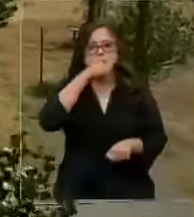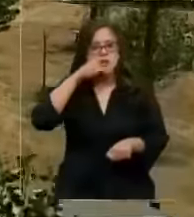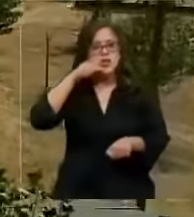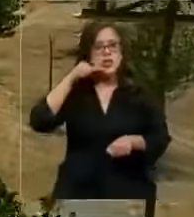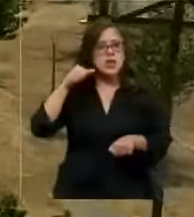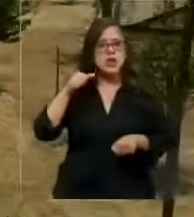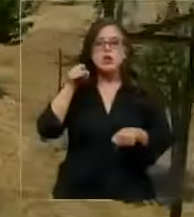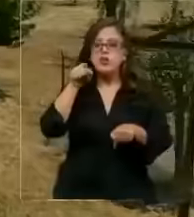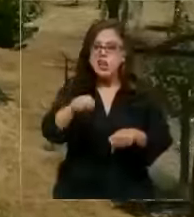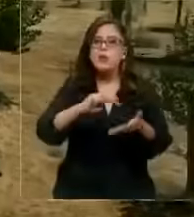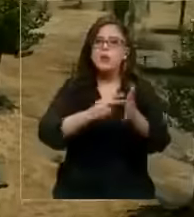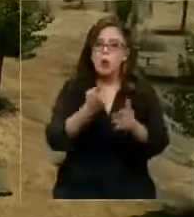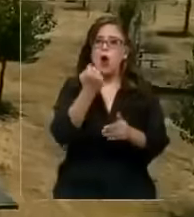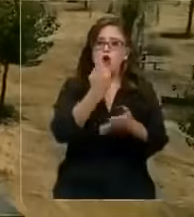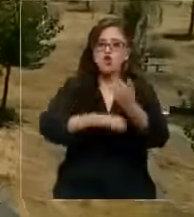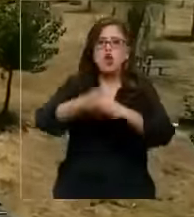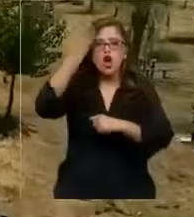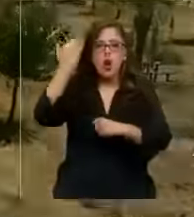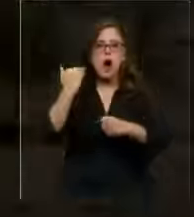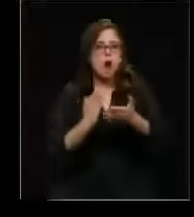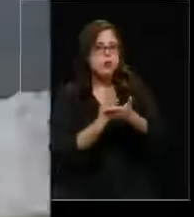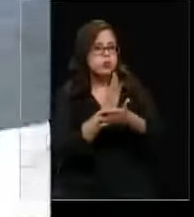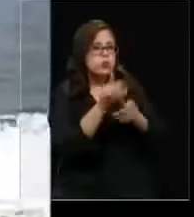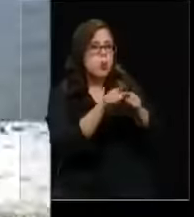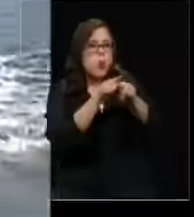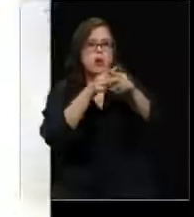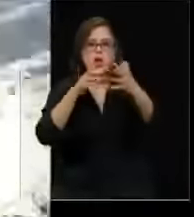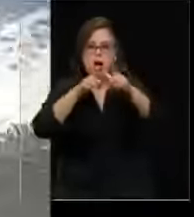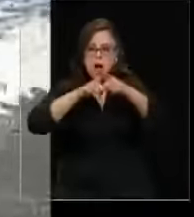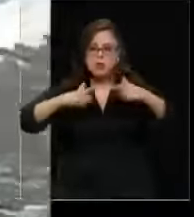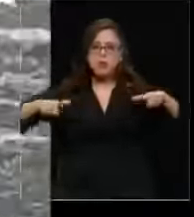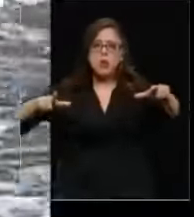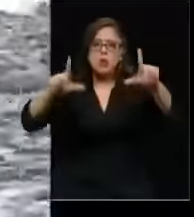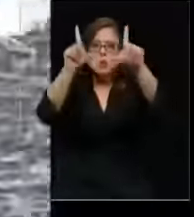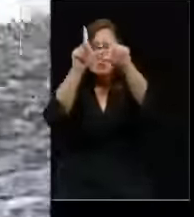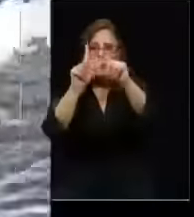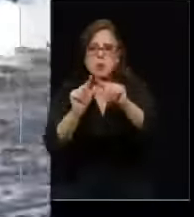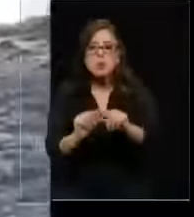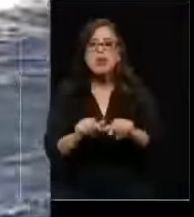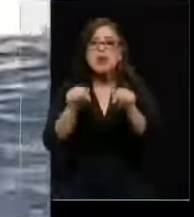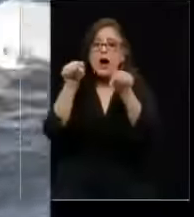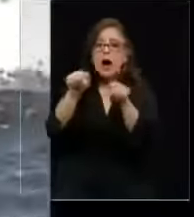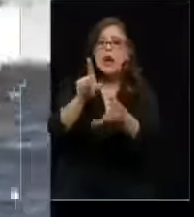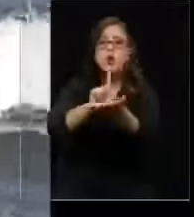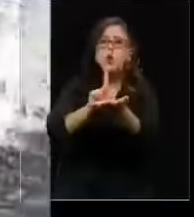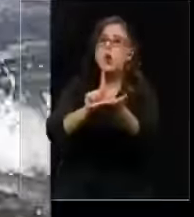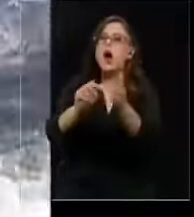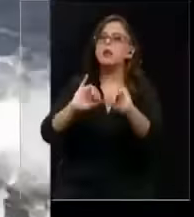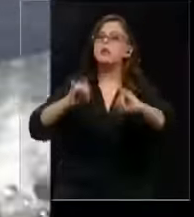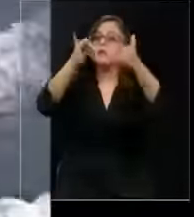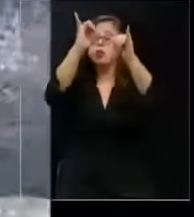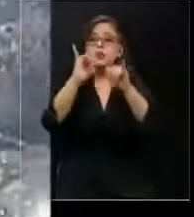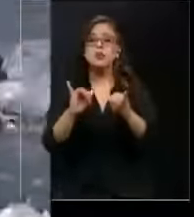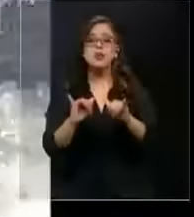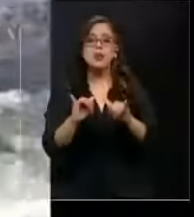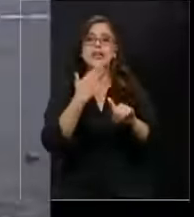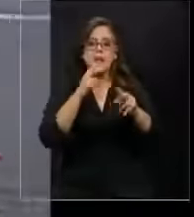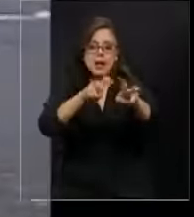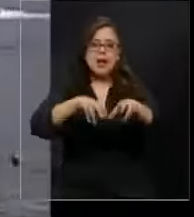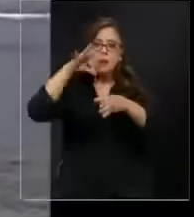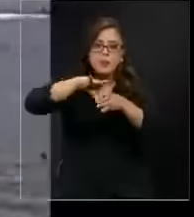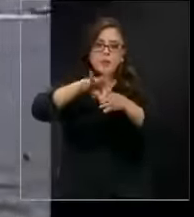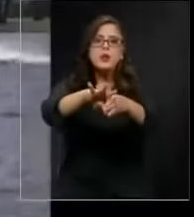hace 11 años, cuando esta laguna comenzó a secarse, fuente de vida para la agricultura y lugar de esparcimiento cerca de Santiago, que en